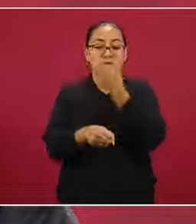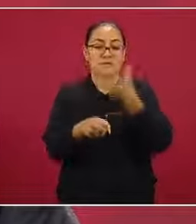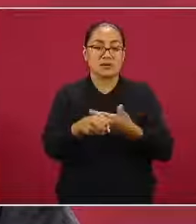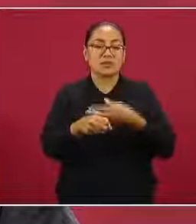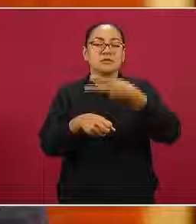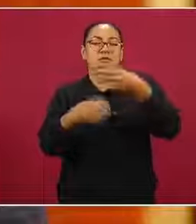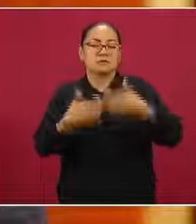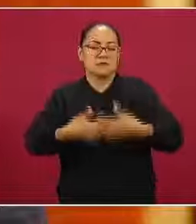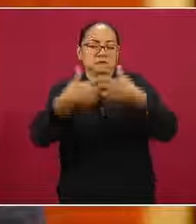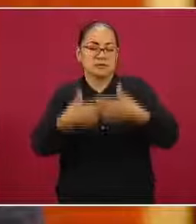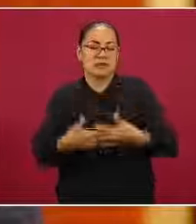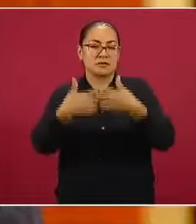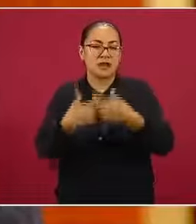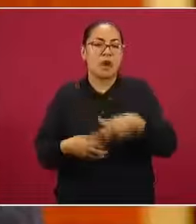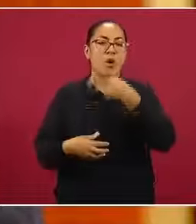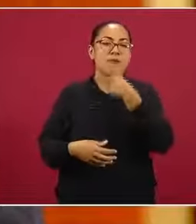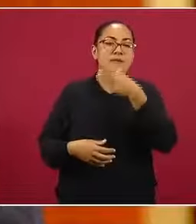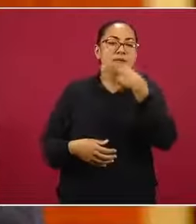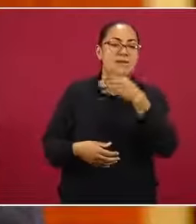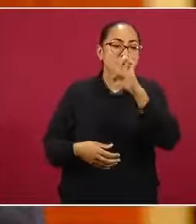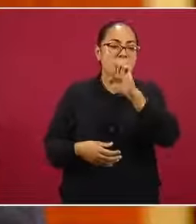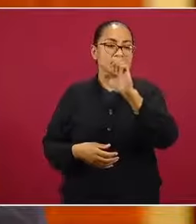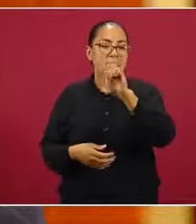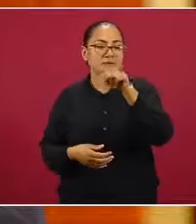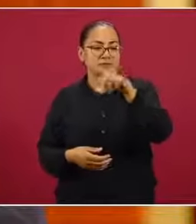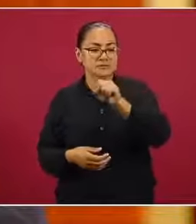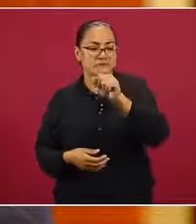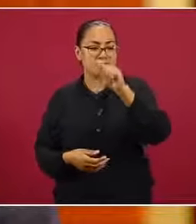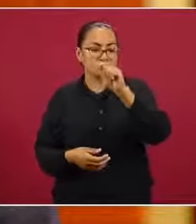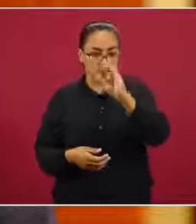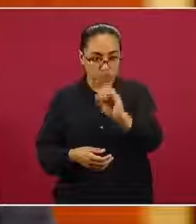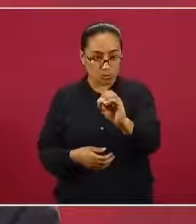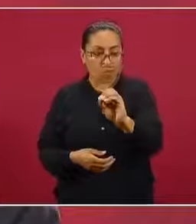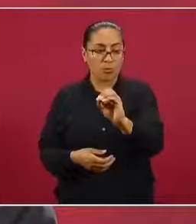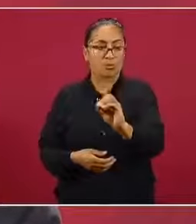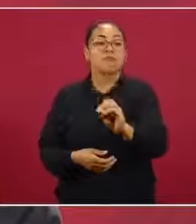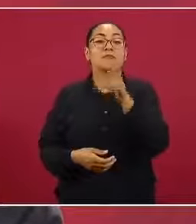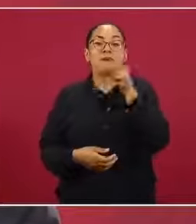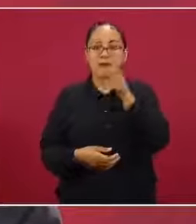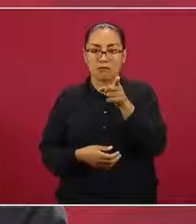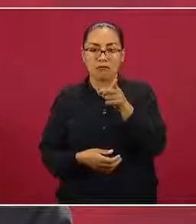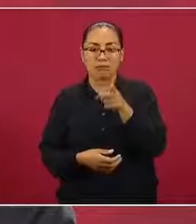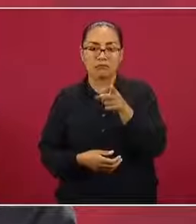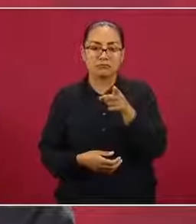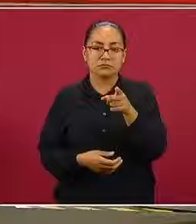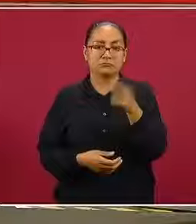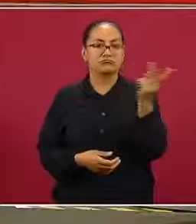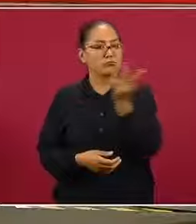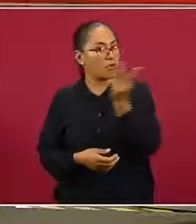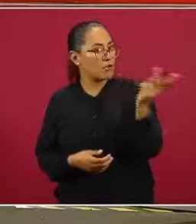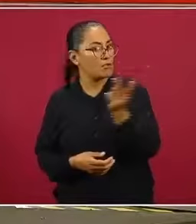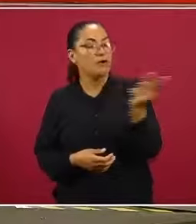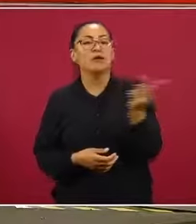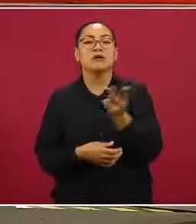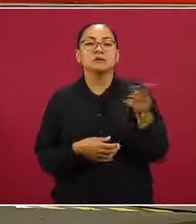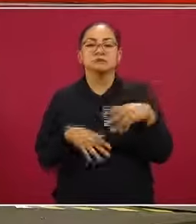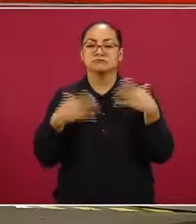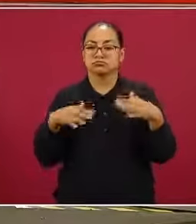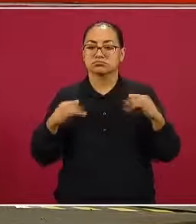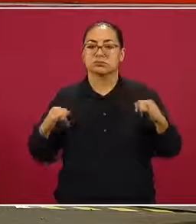Competitividad, Ernesto Acevedo Fernández, quien, como la otra institución de la que depende la norma oficial